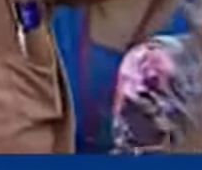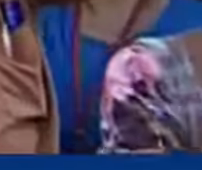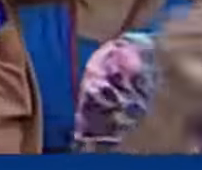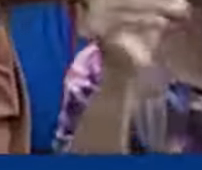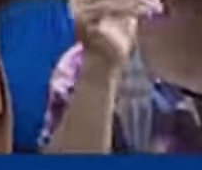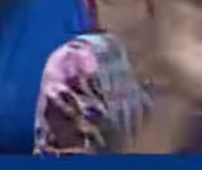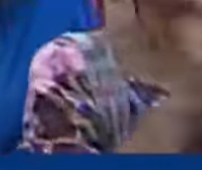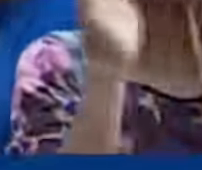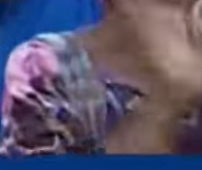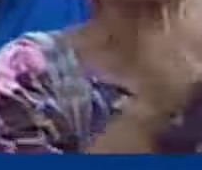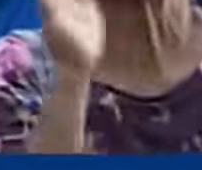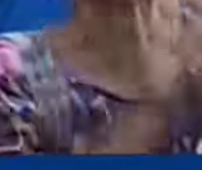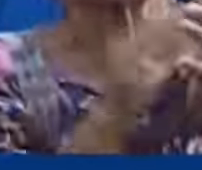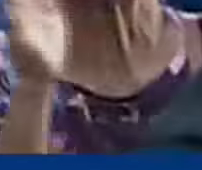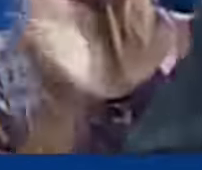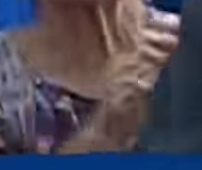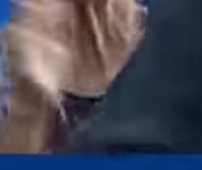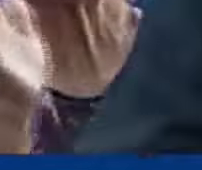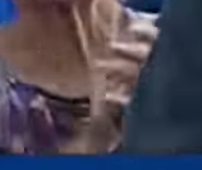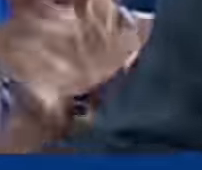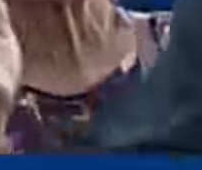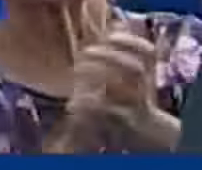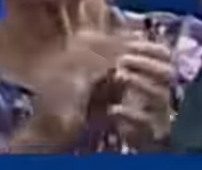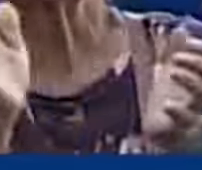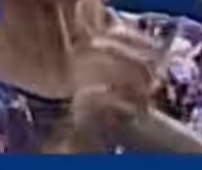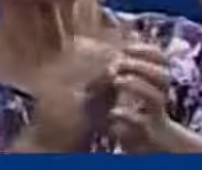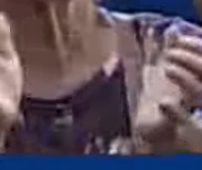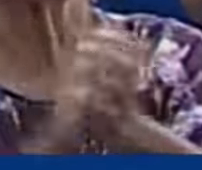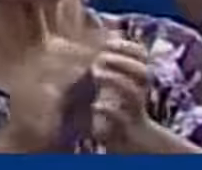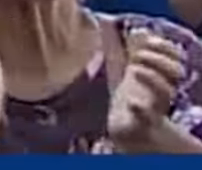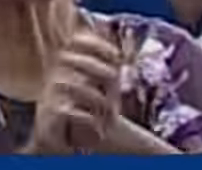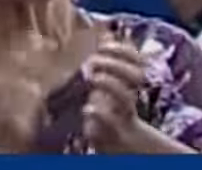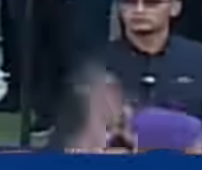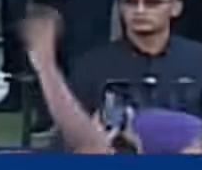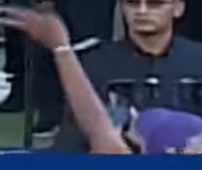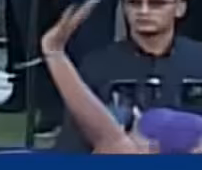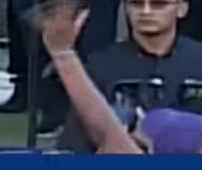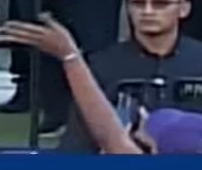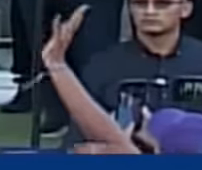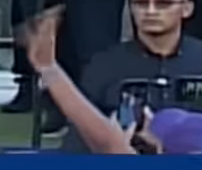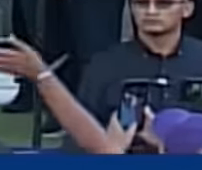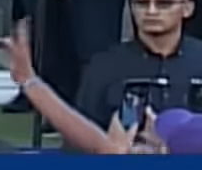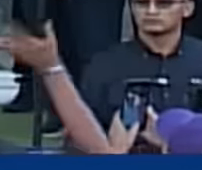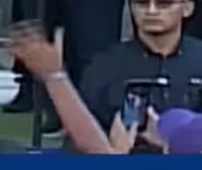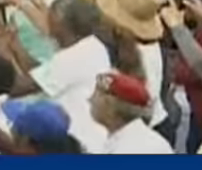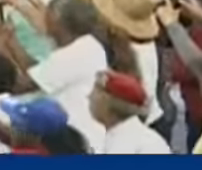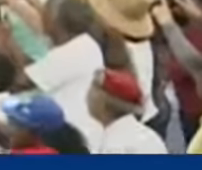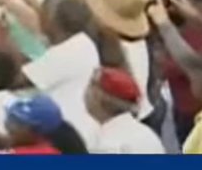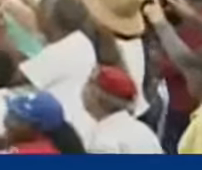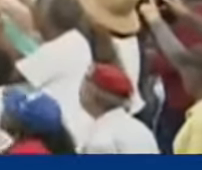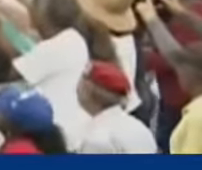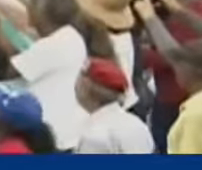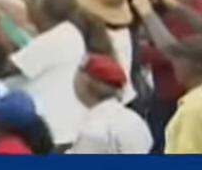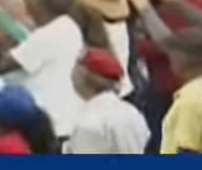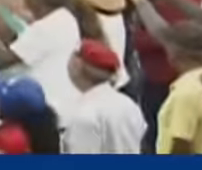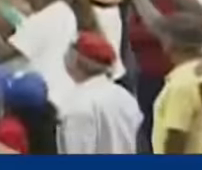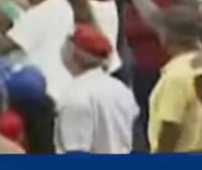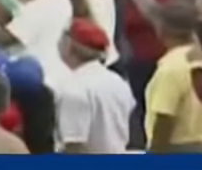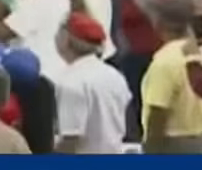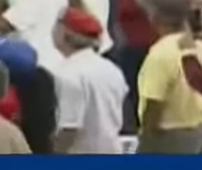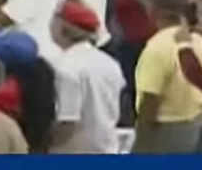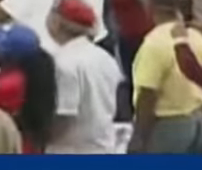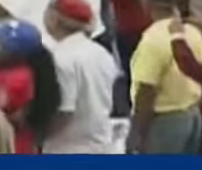láncenlos para arriba. Cojan los cohetes, láncenlos para arriba. Y abuelos y abuelas, que viva, que viva.